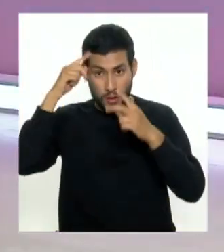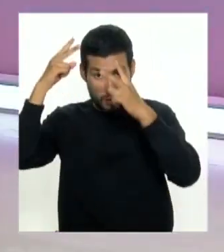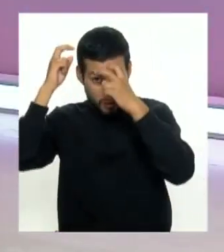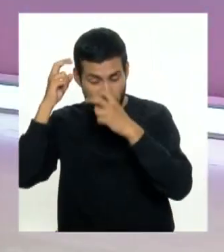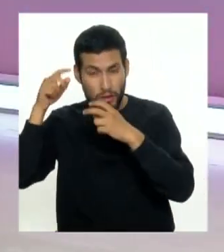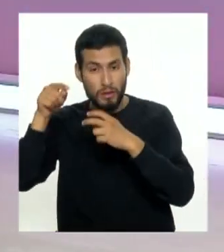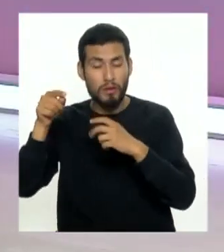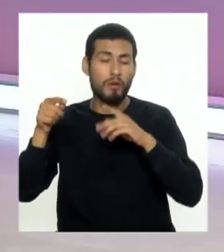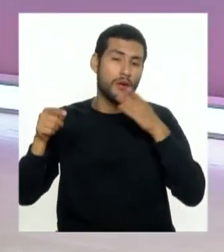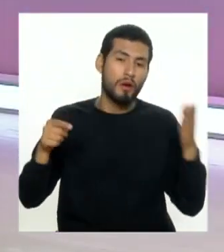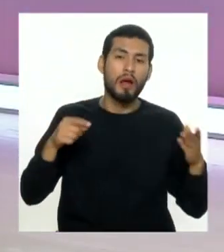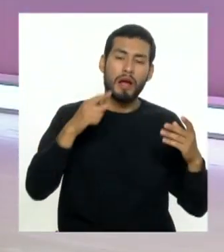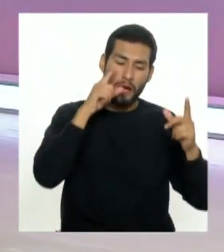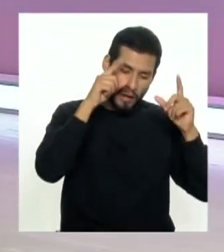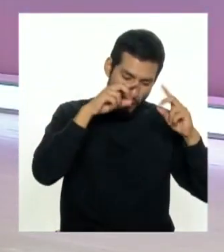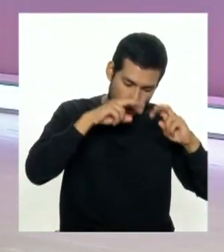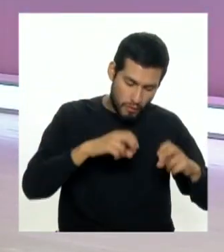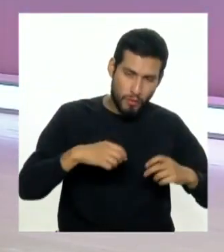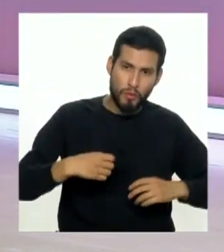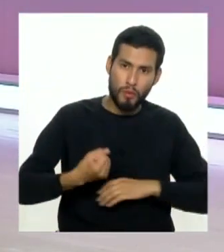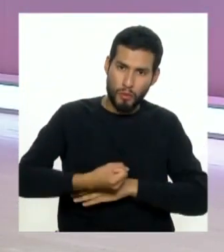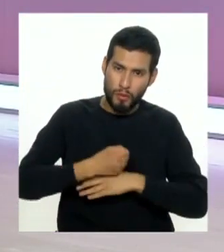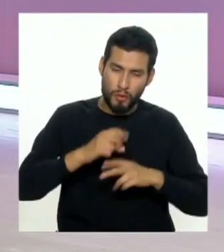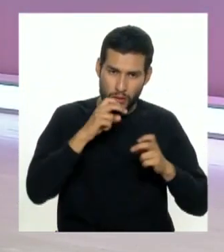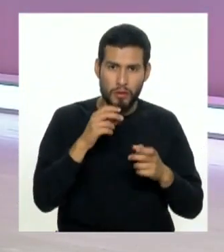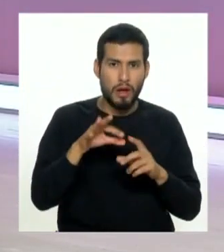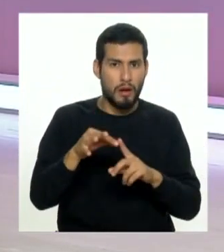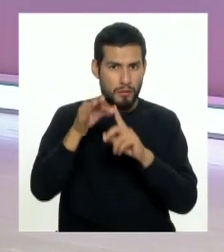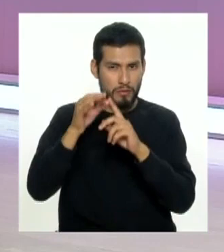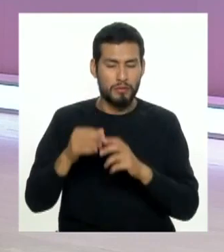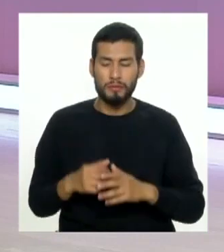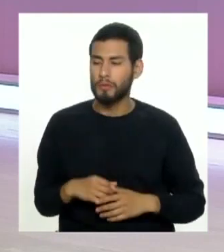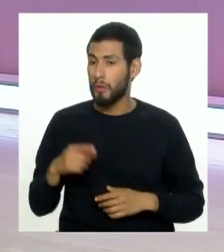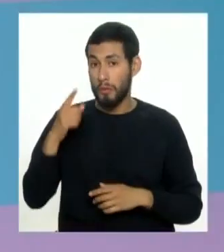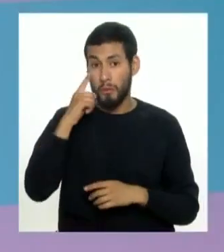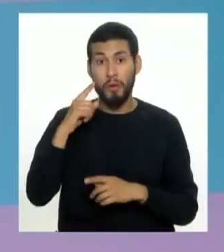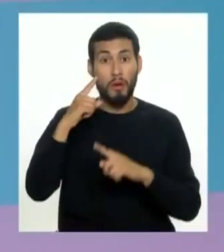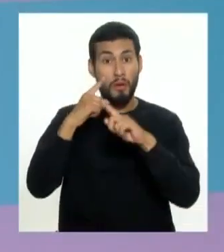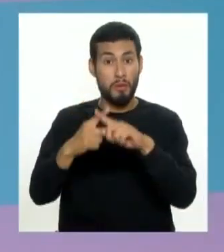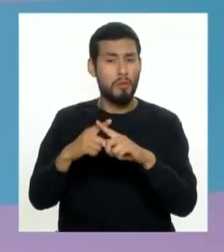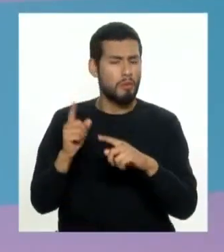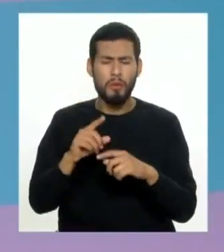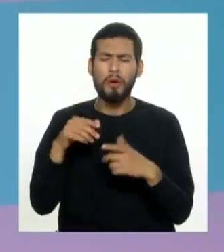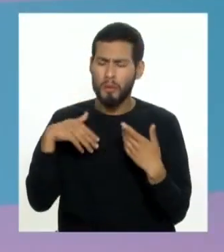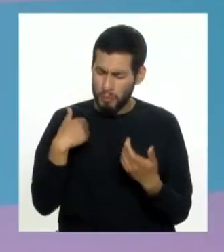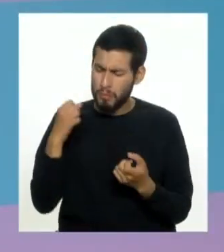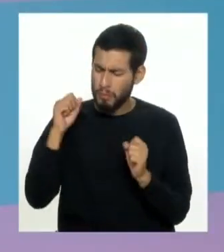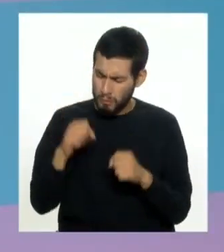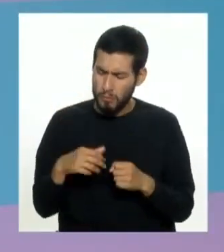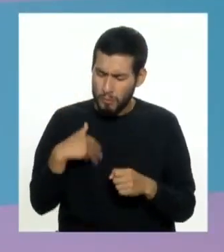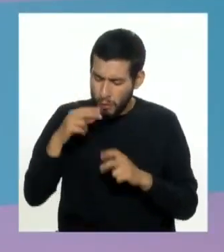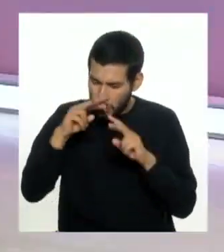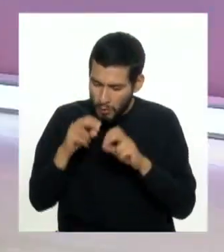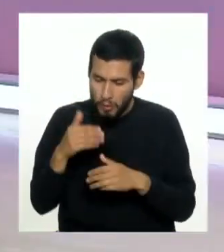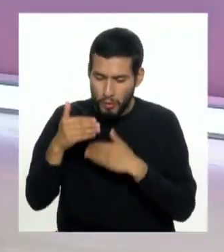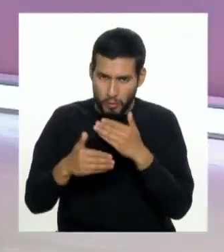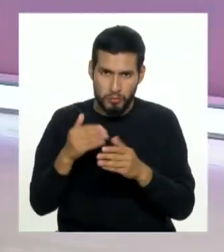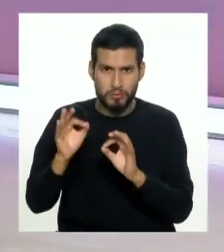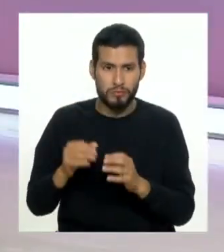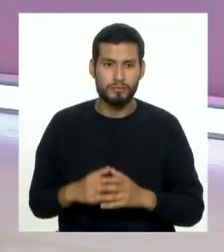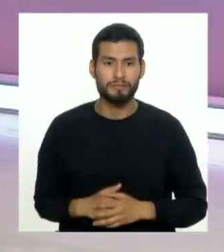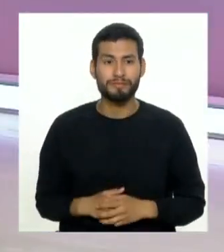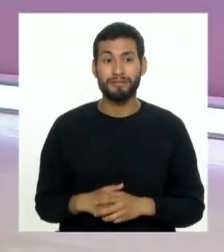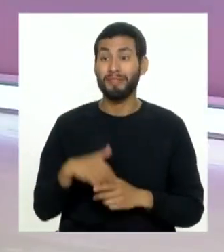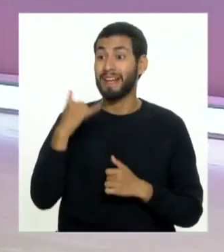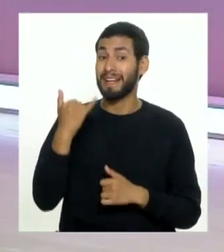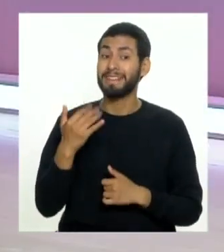una contraindicación, más bien debería haber un acompañamiento especializado para eso. No está contraindicado el embarazo en la... Muy bien, doctores. Ahora nos